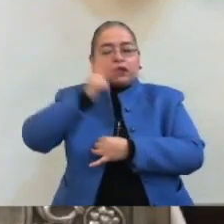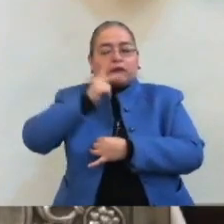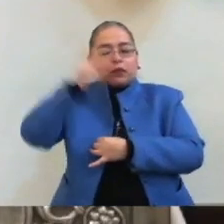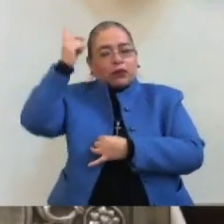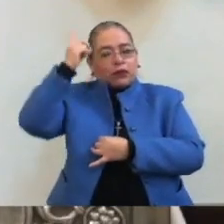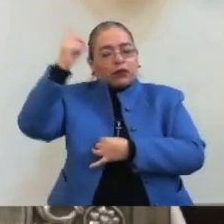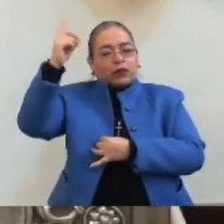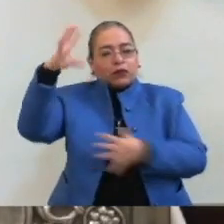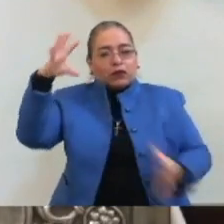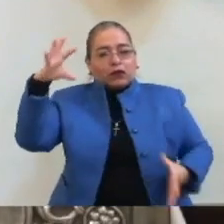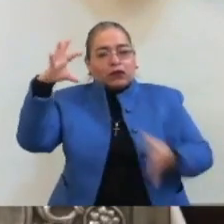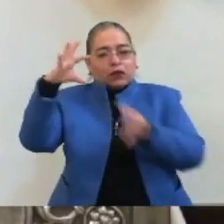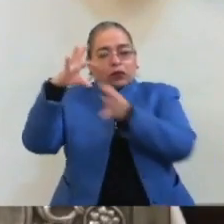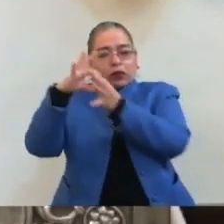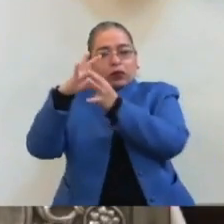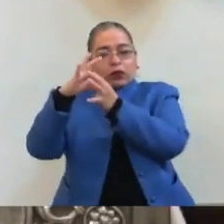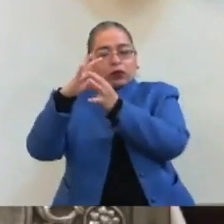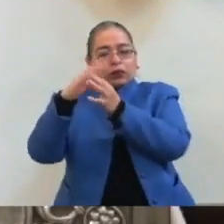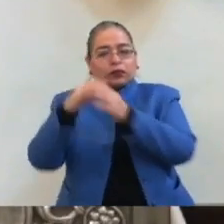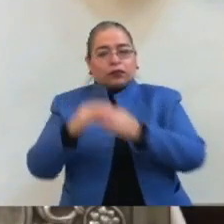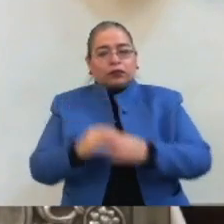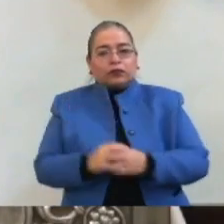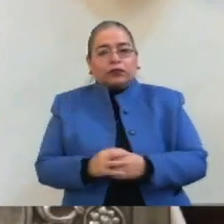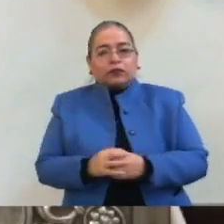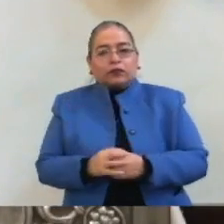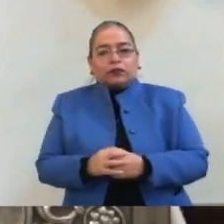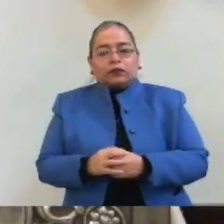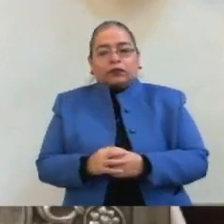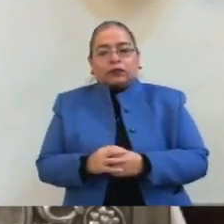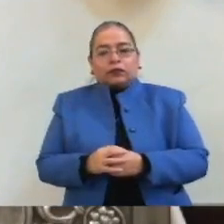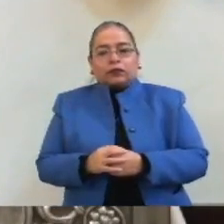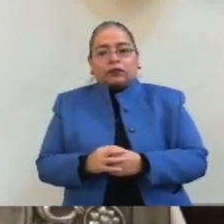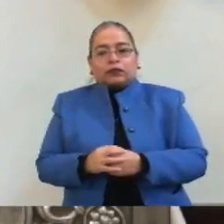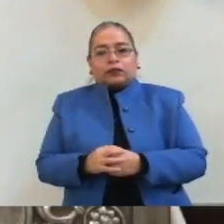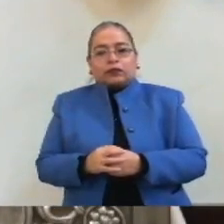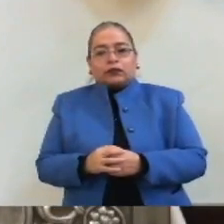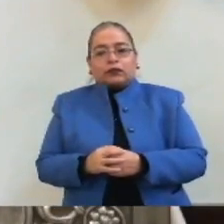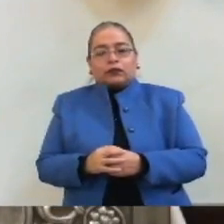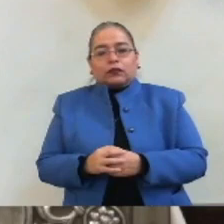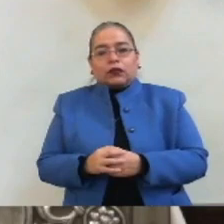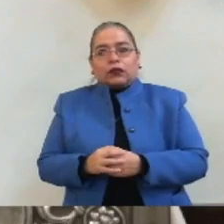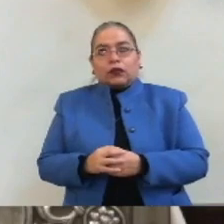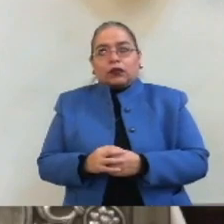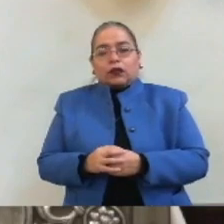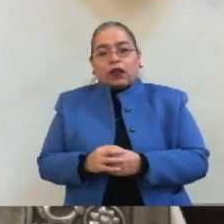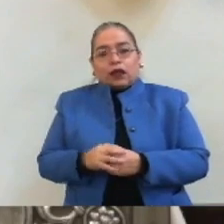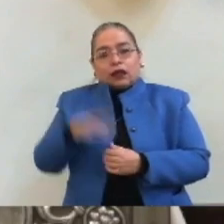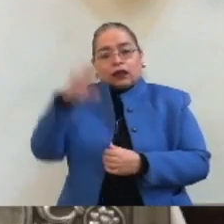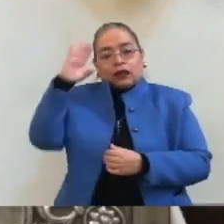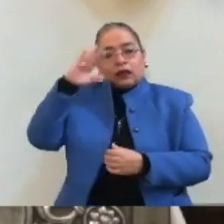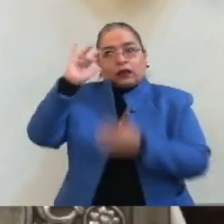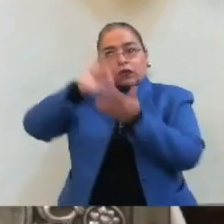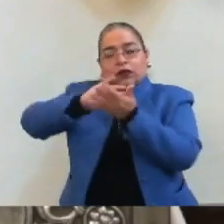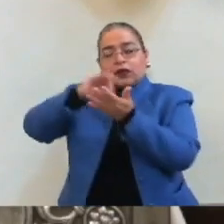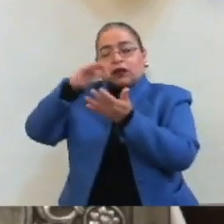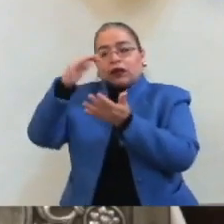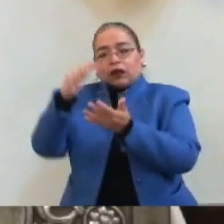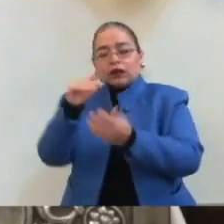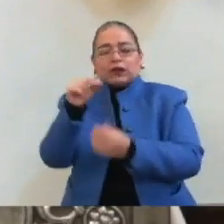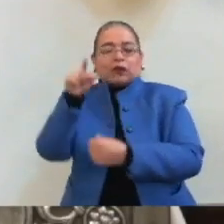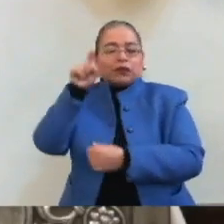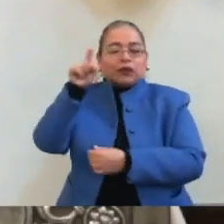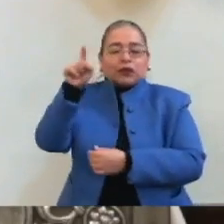por ello agradezcamos le al señor tan